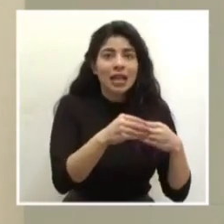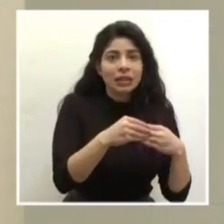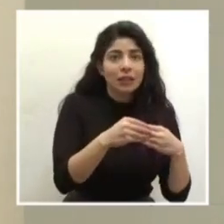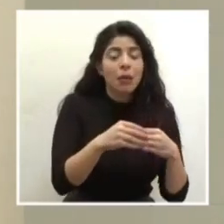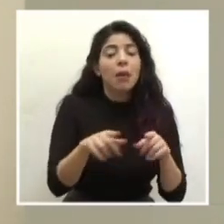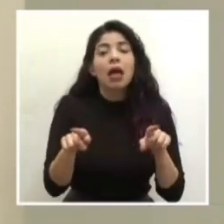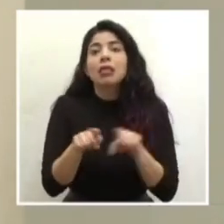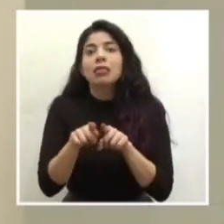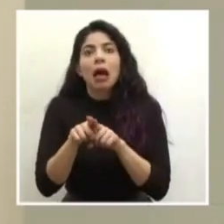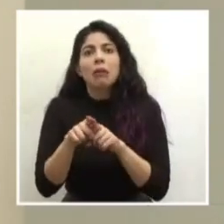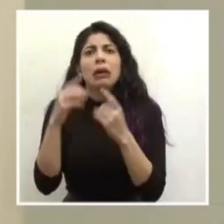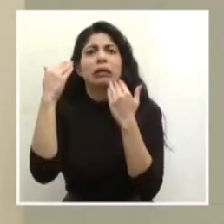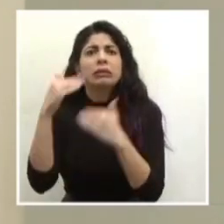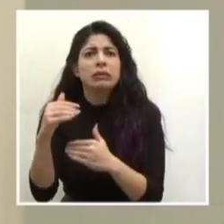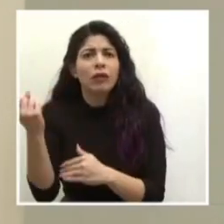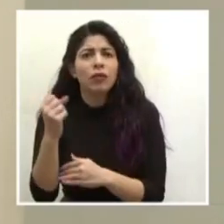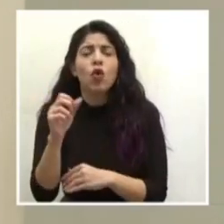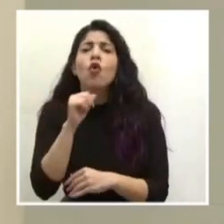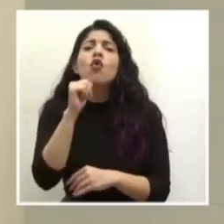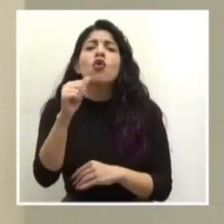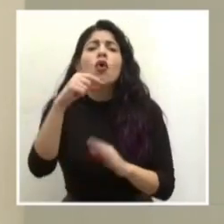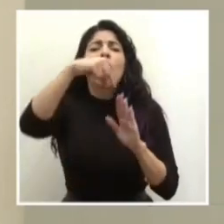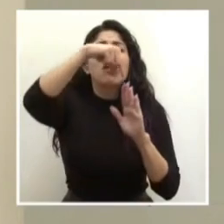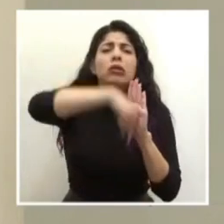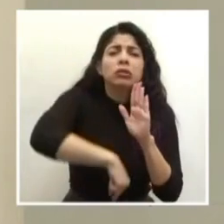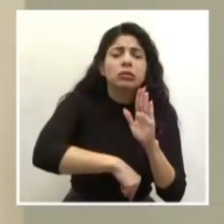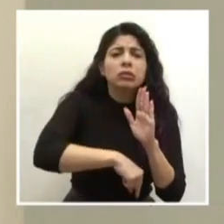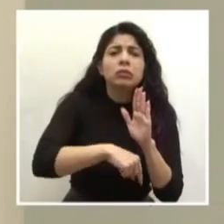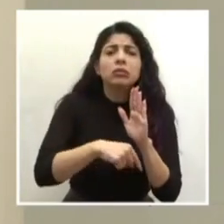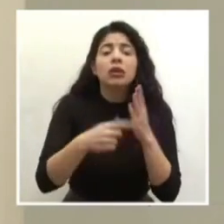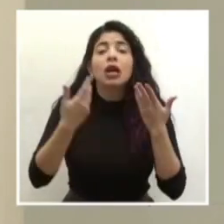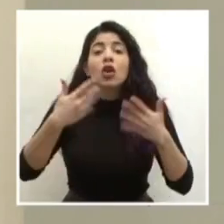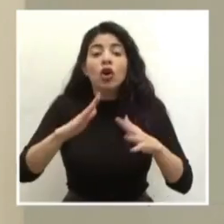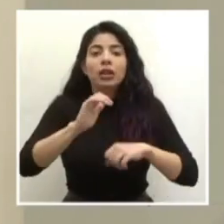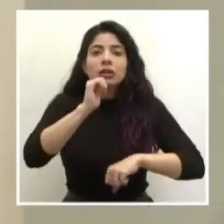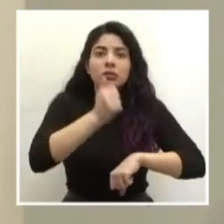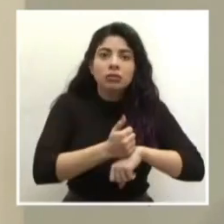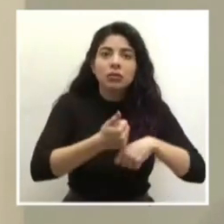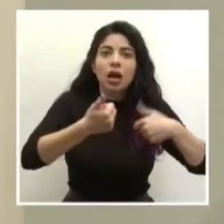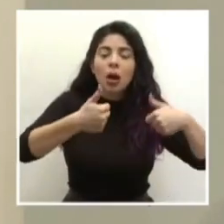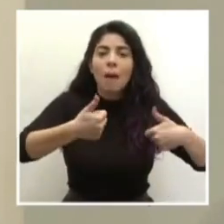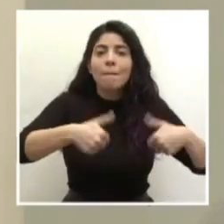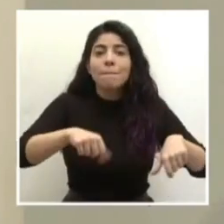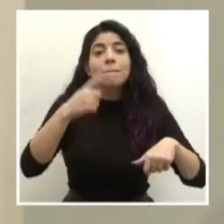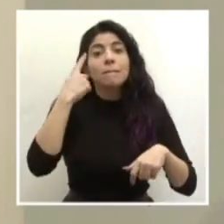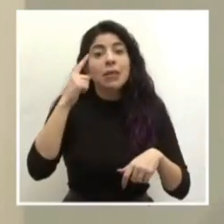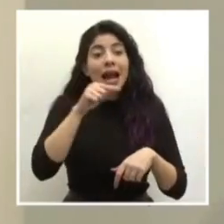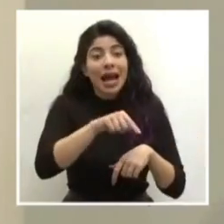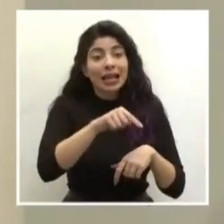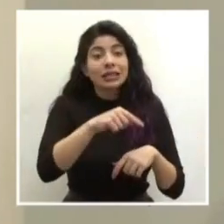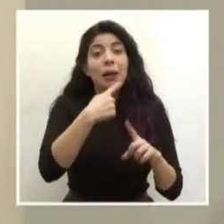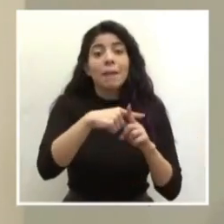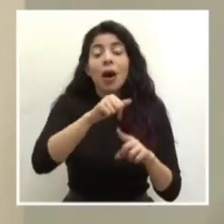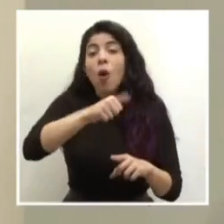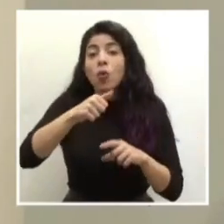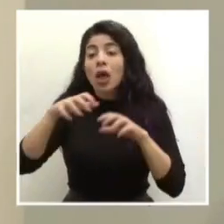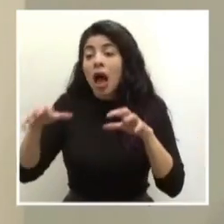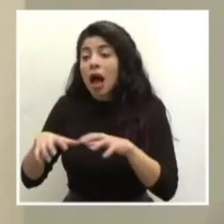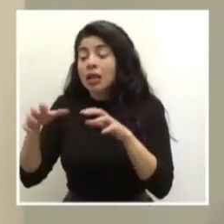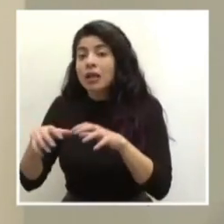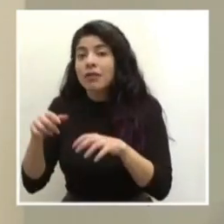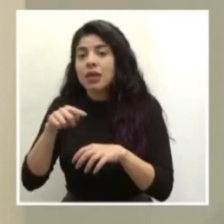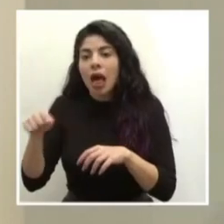las extralimiten. No vayan más allá de lo que se ha estipulado y acordado para poder llevar estas y otras actividades con